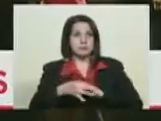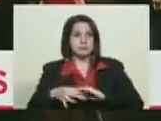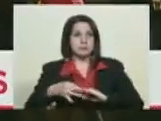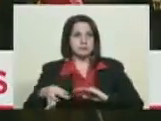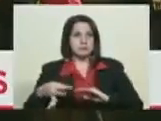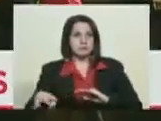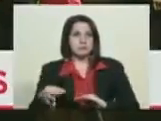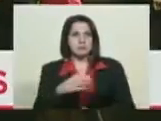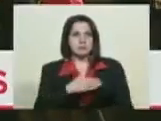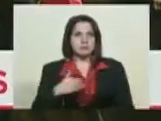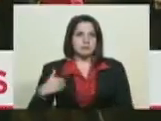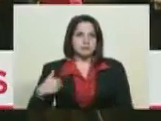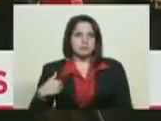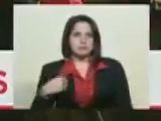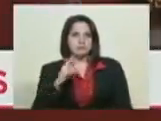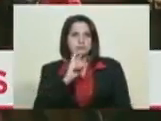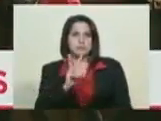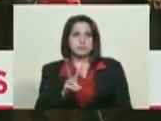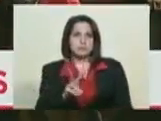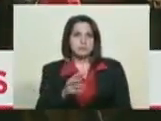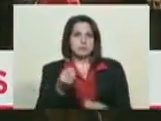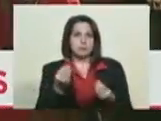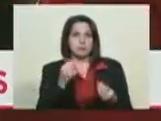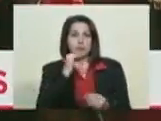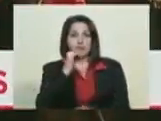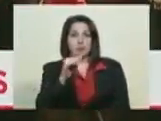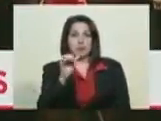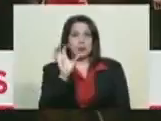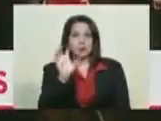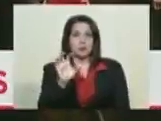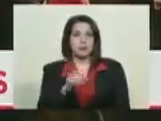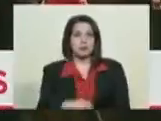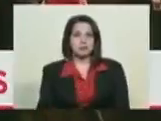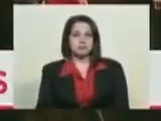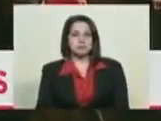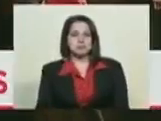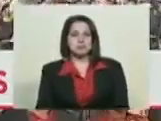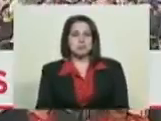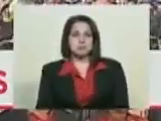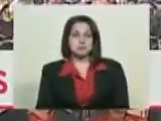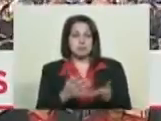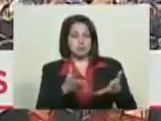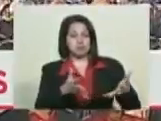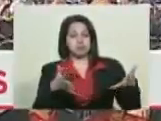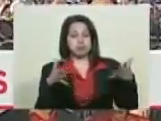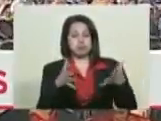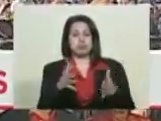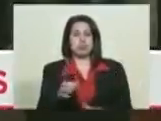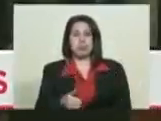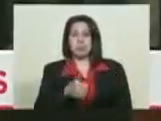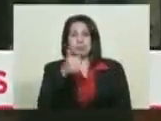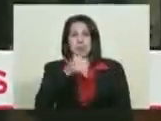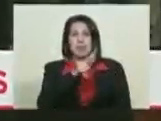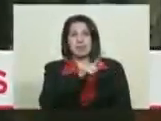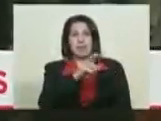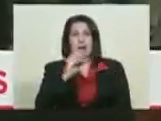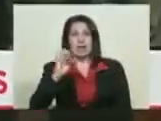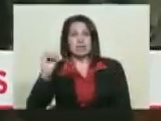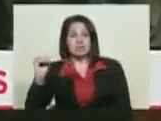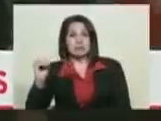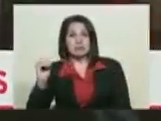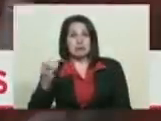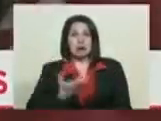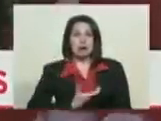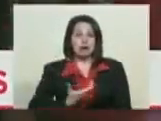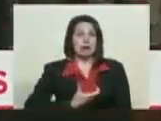Y yo quiero comentarle e informar al país. Hemos ganado más de 300 alcaldías del país